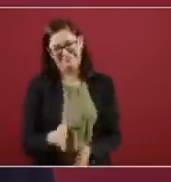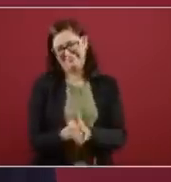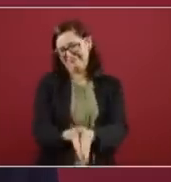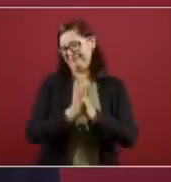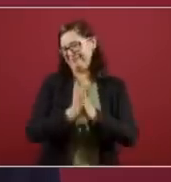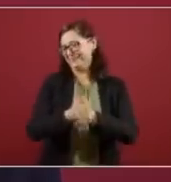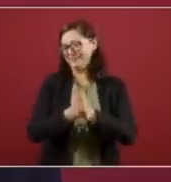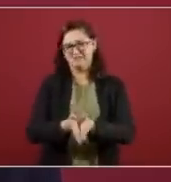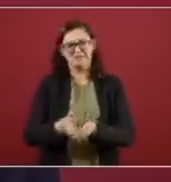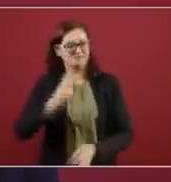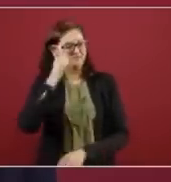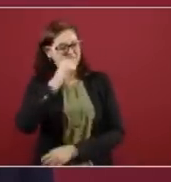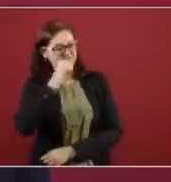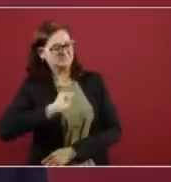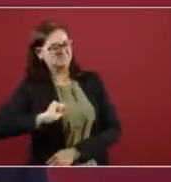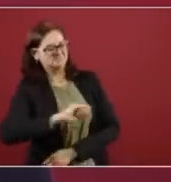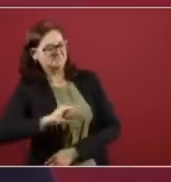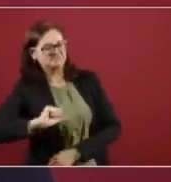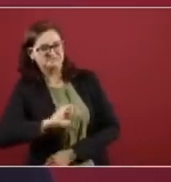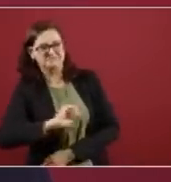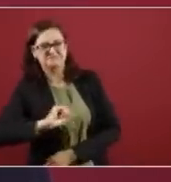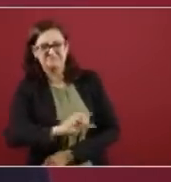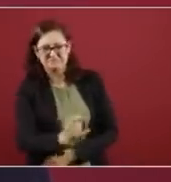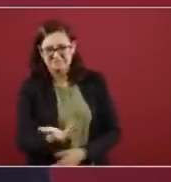este a quién